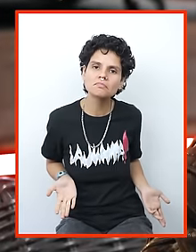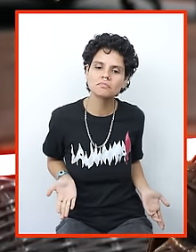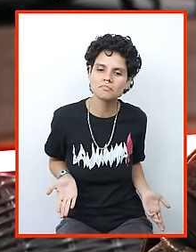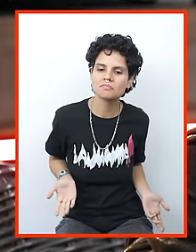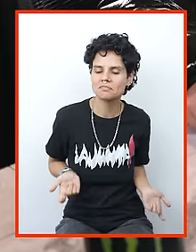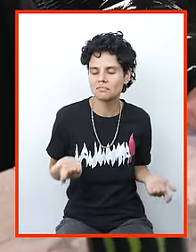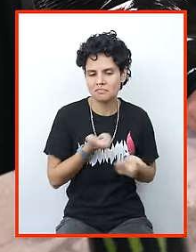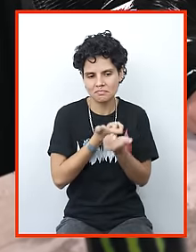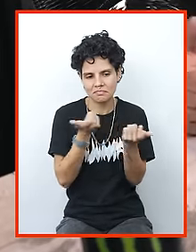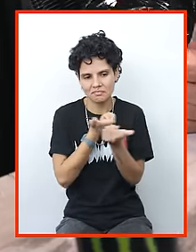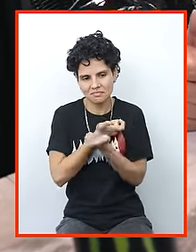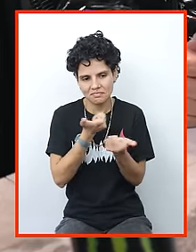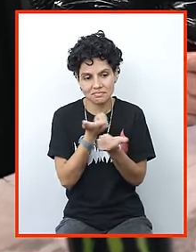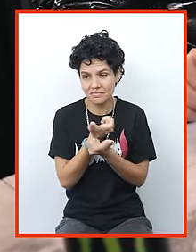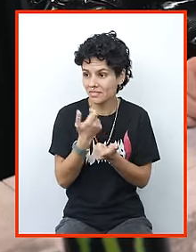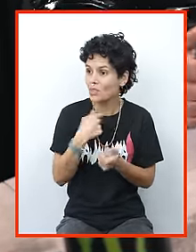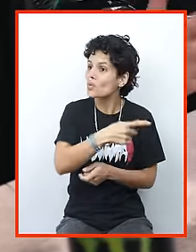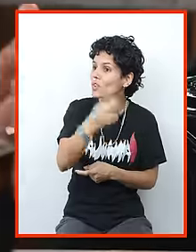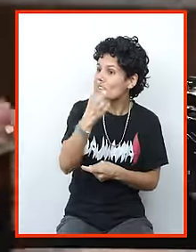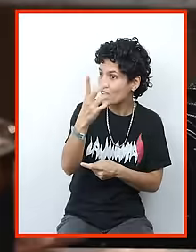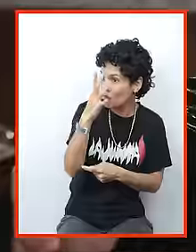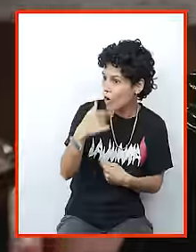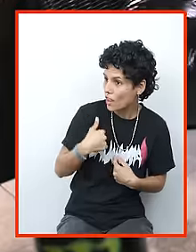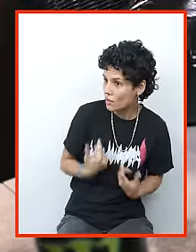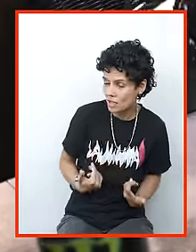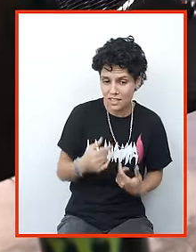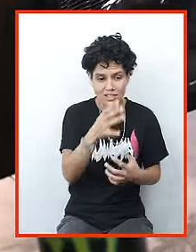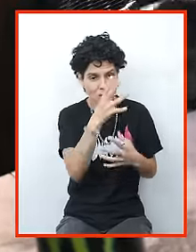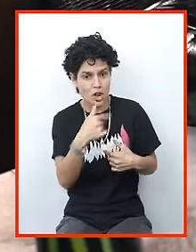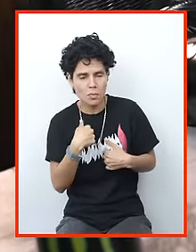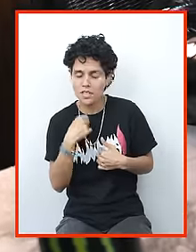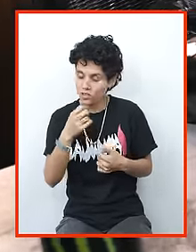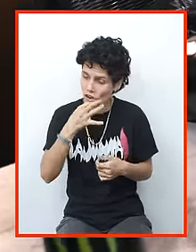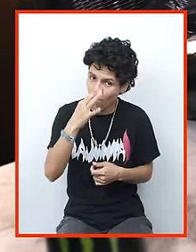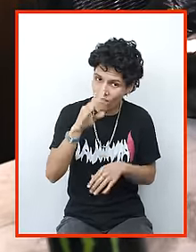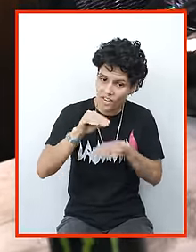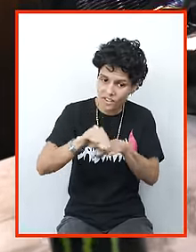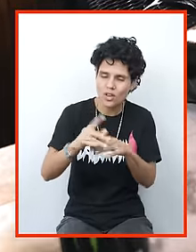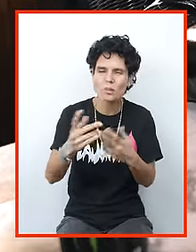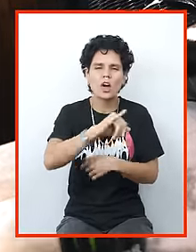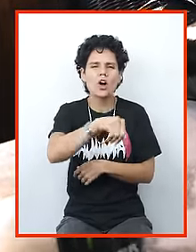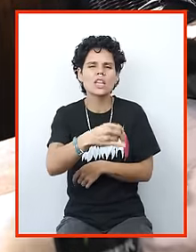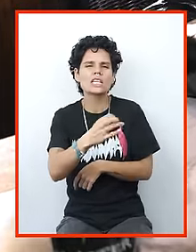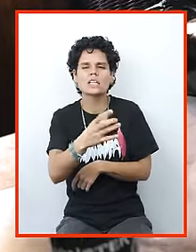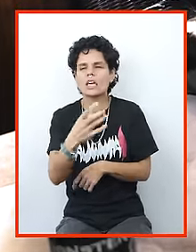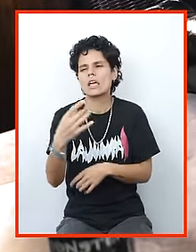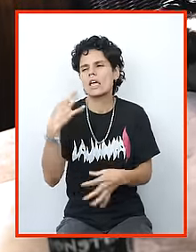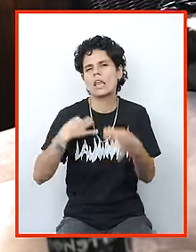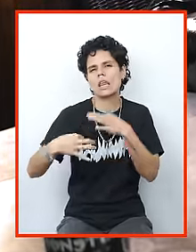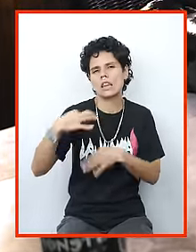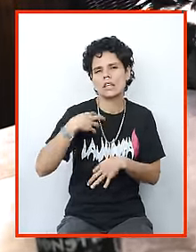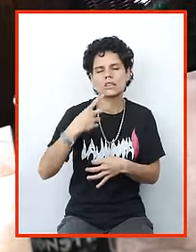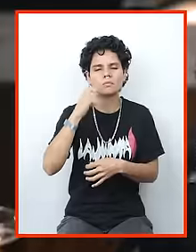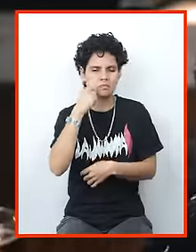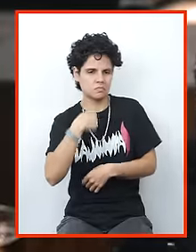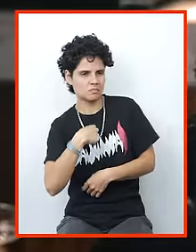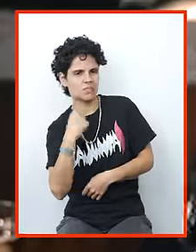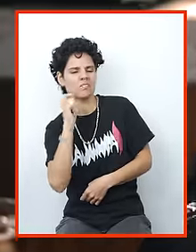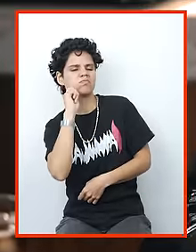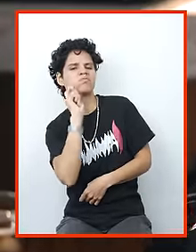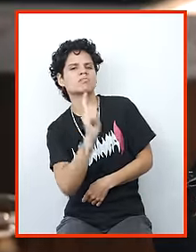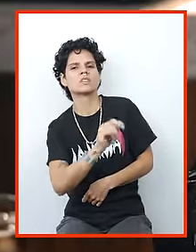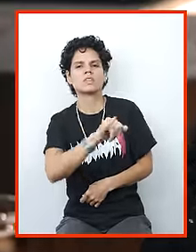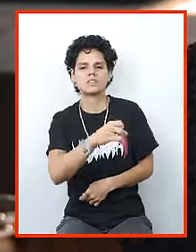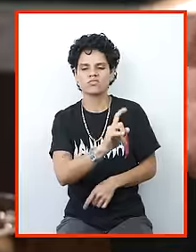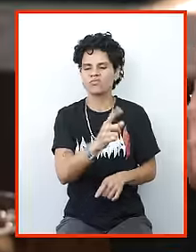Y era. Oye, me están comprando, ¿se están riendo a mi idea? Si así eso es lo que viene, ¿ah? ¿Eh? Eso es lo que viene. Me aburrió el JC que le dicen. Uh-huh. Entonces, para animar la